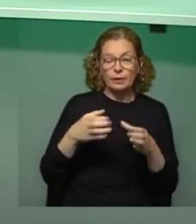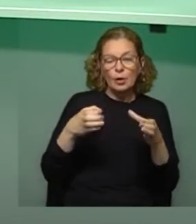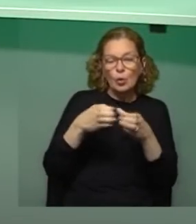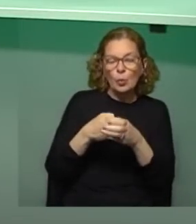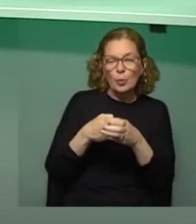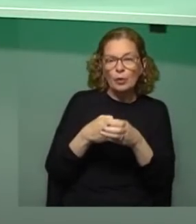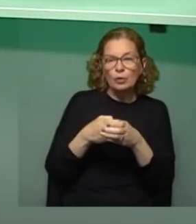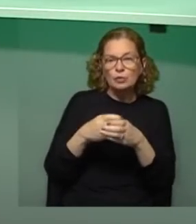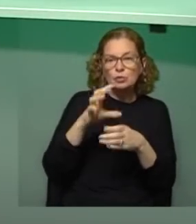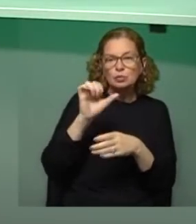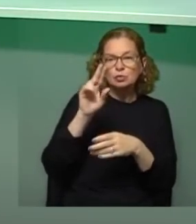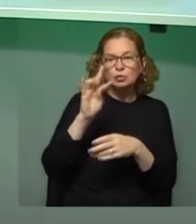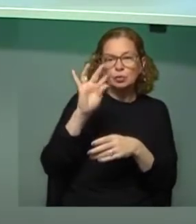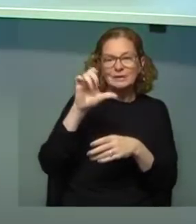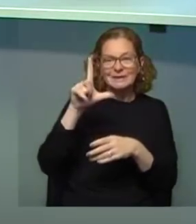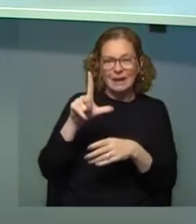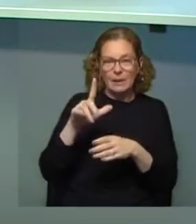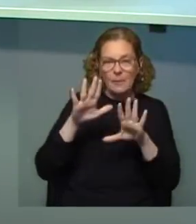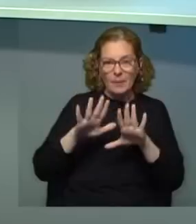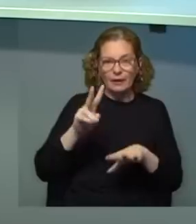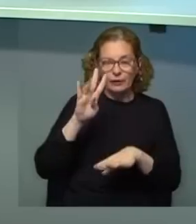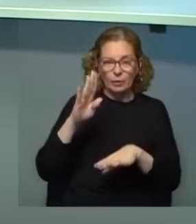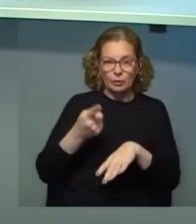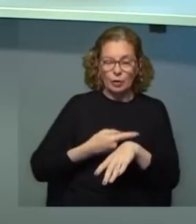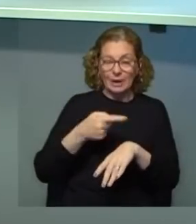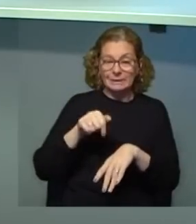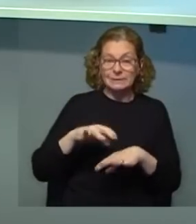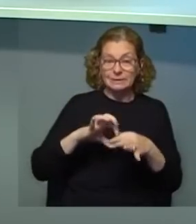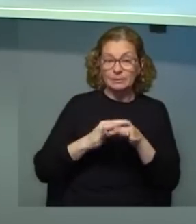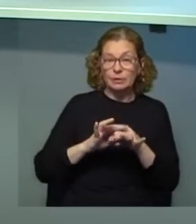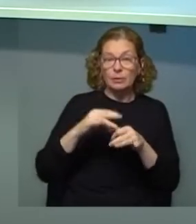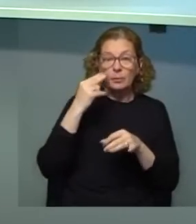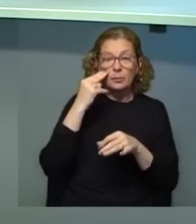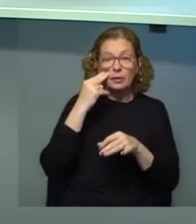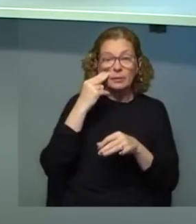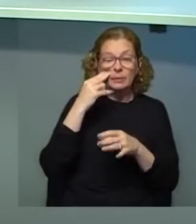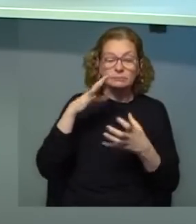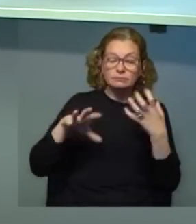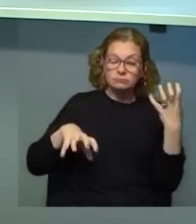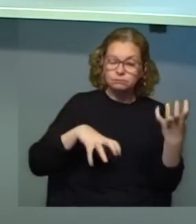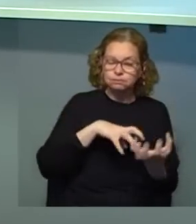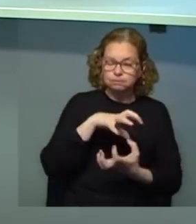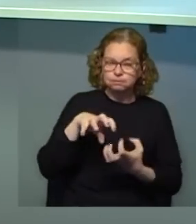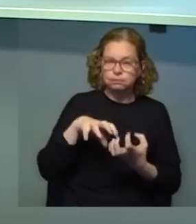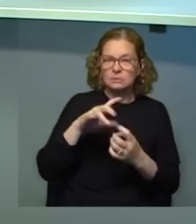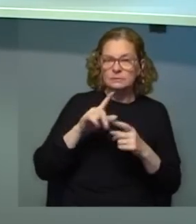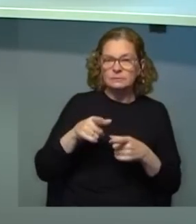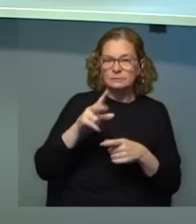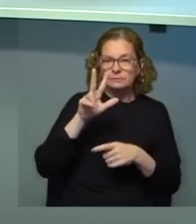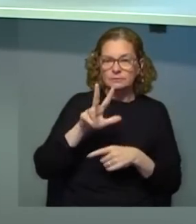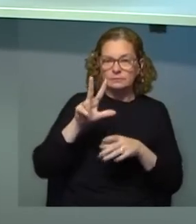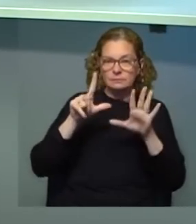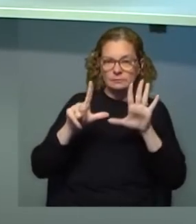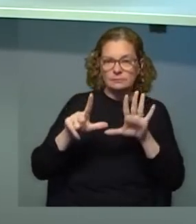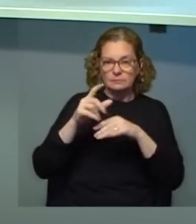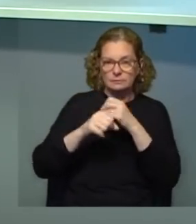porque sutel hará un paro de 24 horas este miércoles debido a que siguen conflicto y además en el marco de los 37